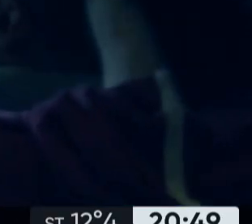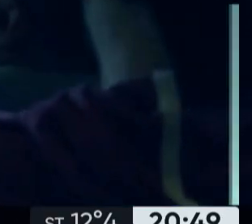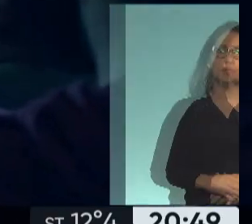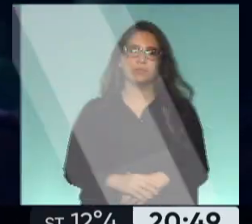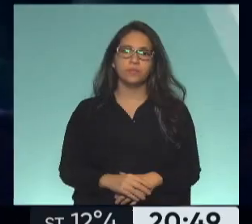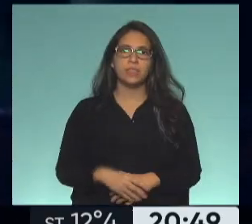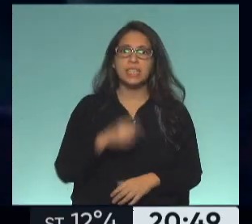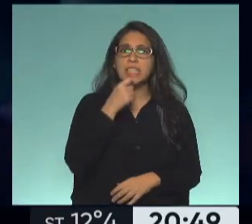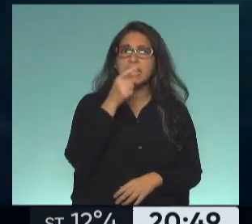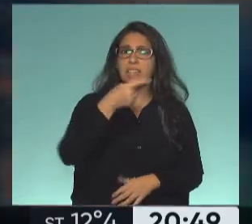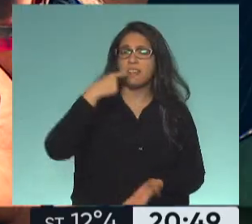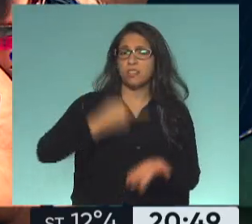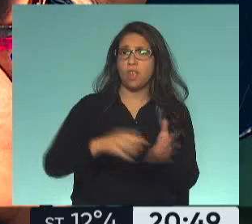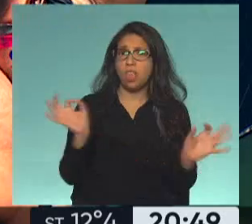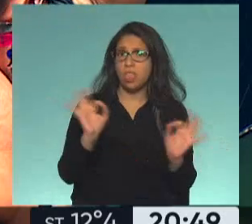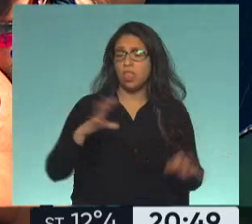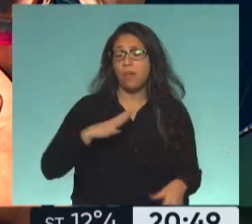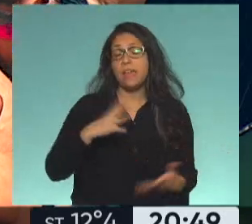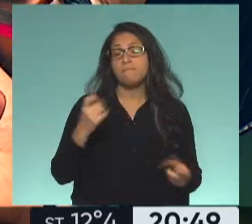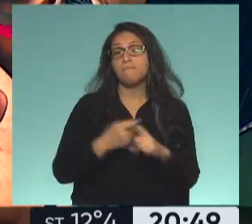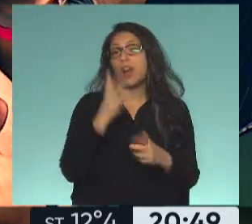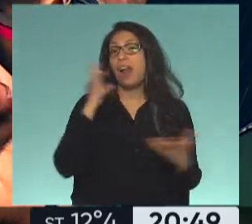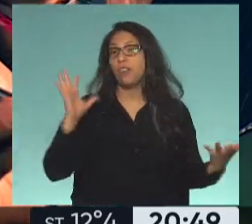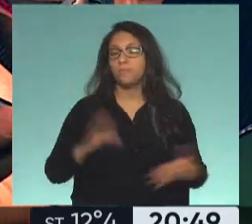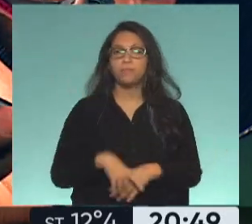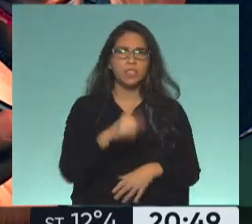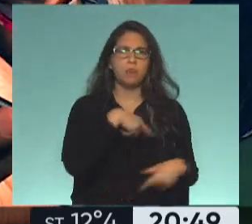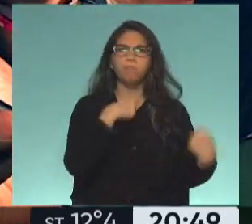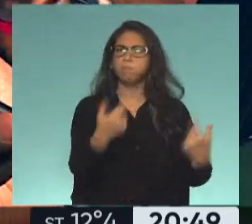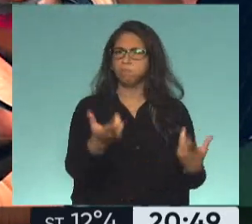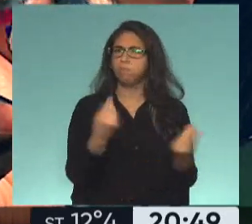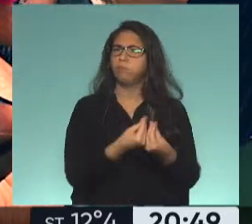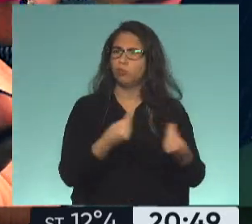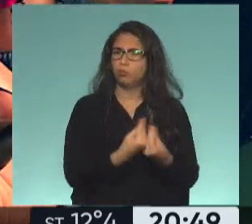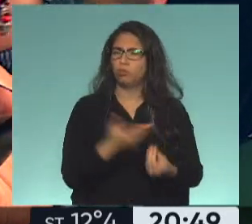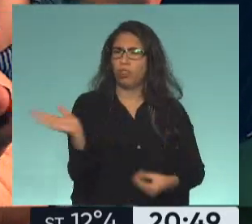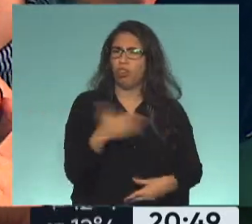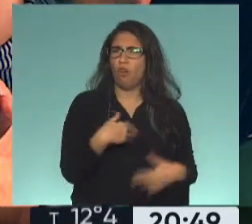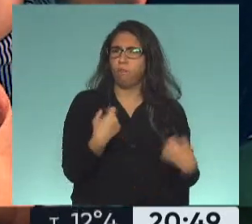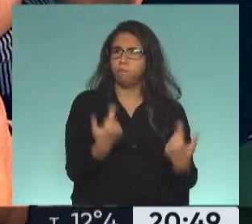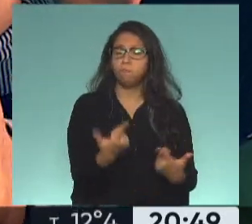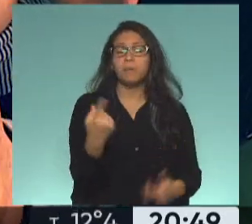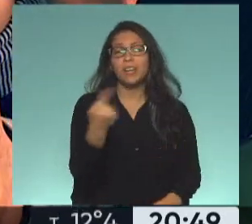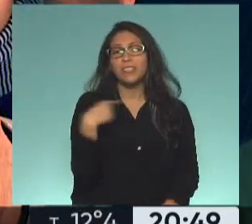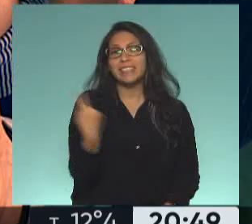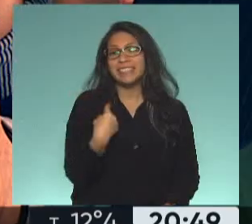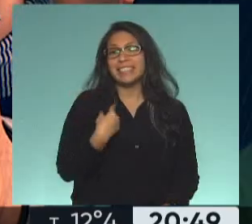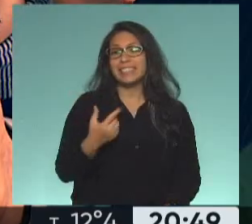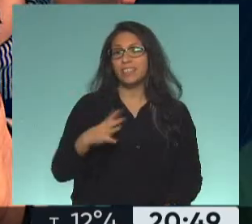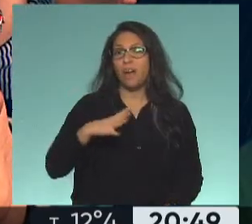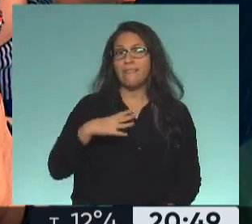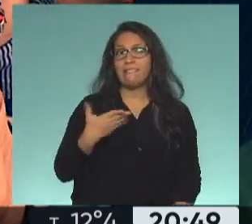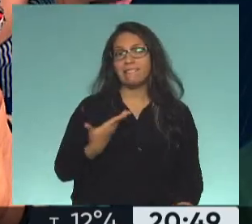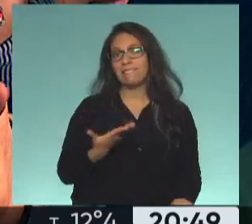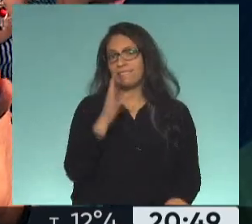toma ninguna decisión todavía es por algo. Es verdad, dio mucho, dio todo, pero todavía uno se anima a